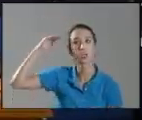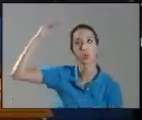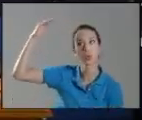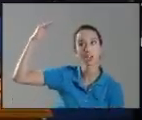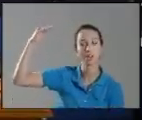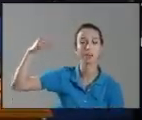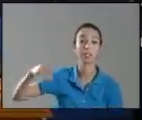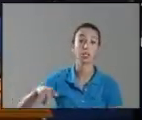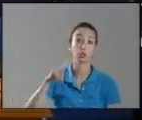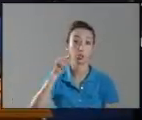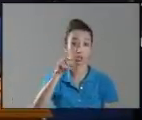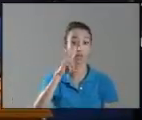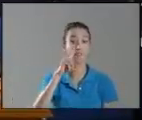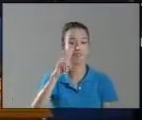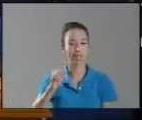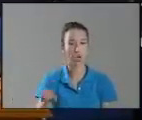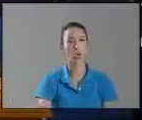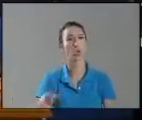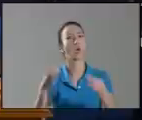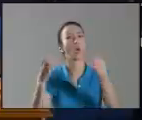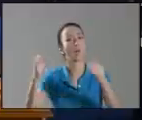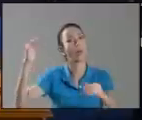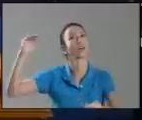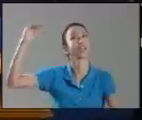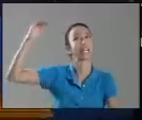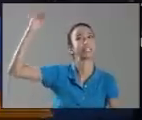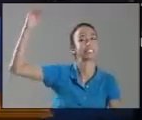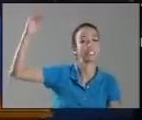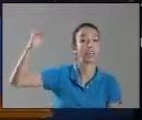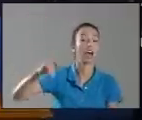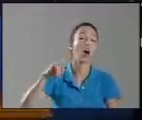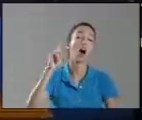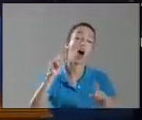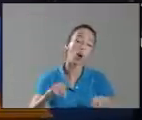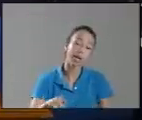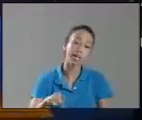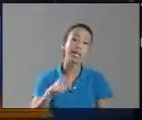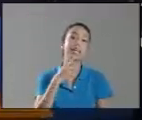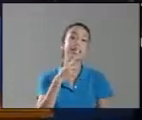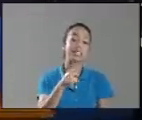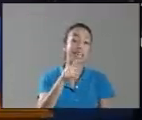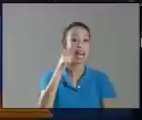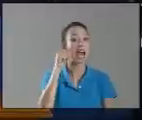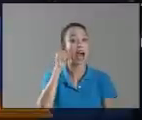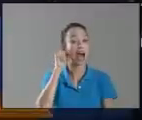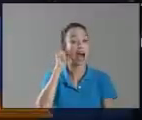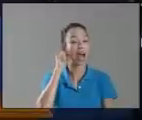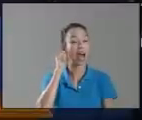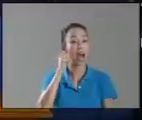casa, ¿verdad? Y lo ponían y le ponían así. Y usted se da cuenta cómo iban creciendo, hermano.